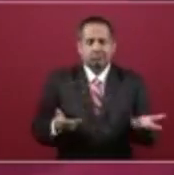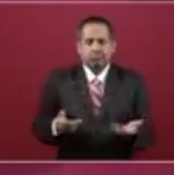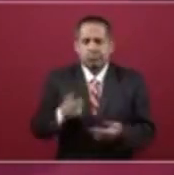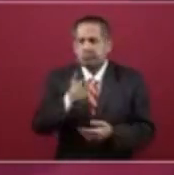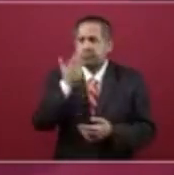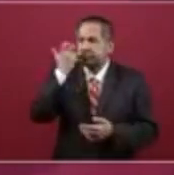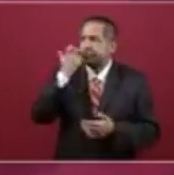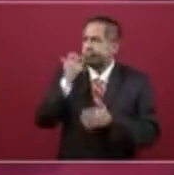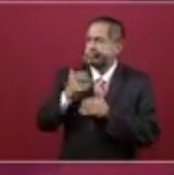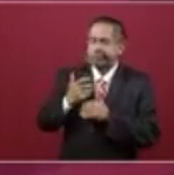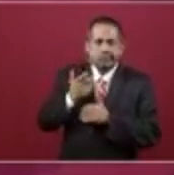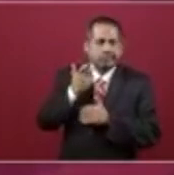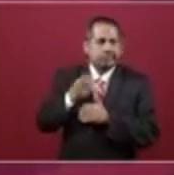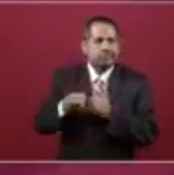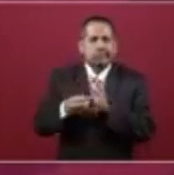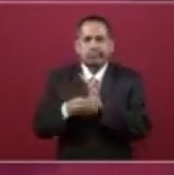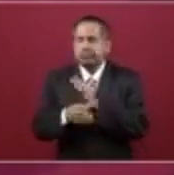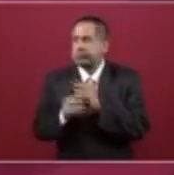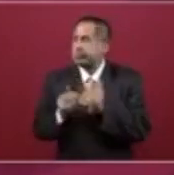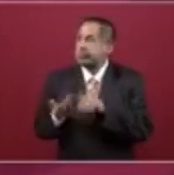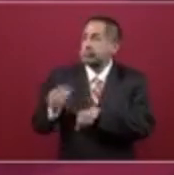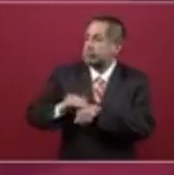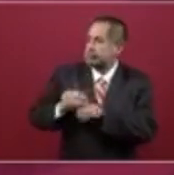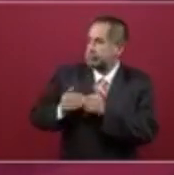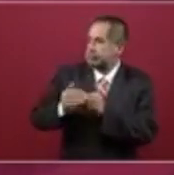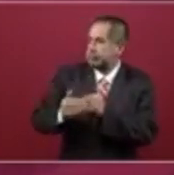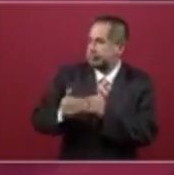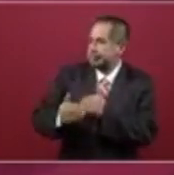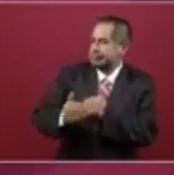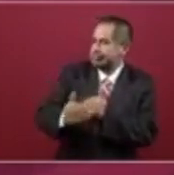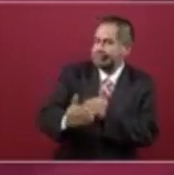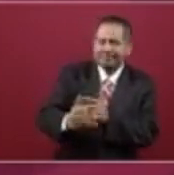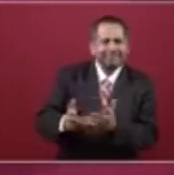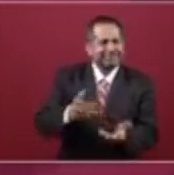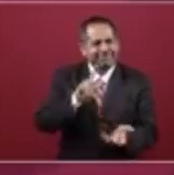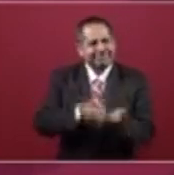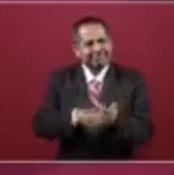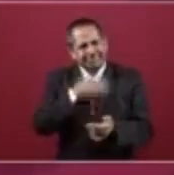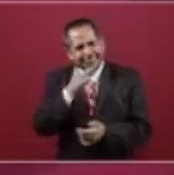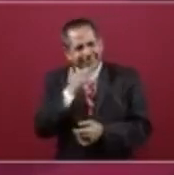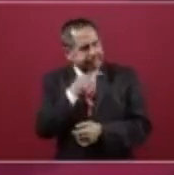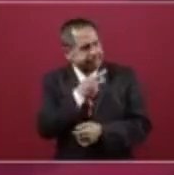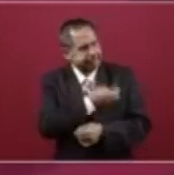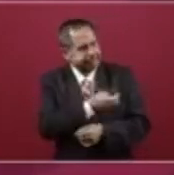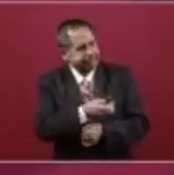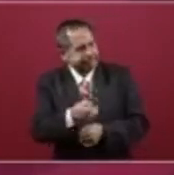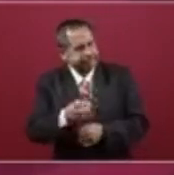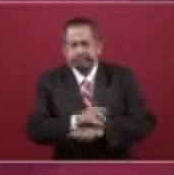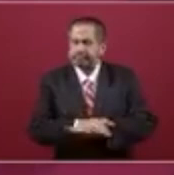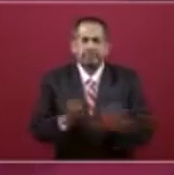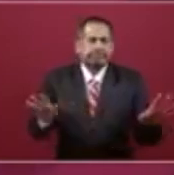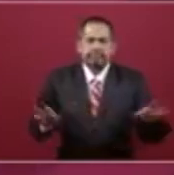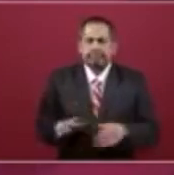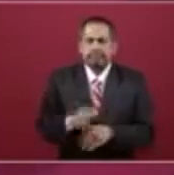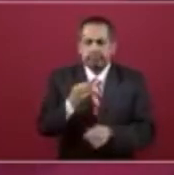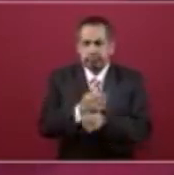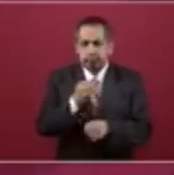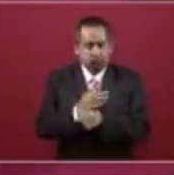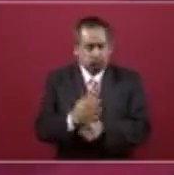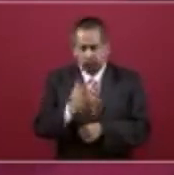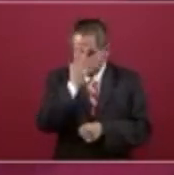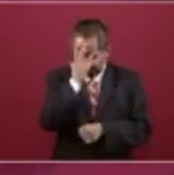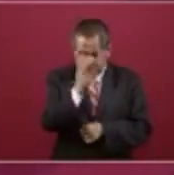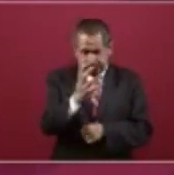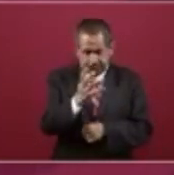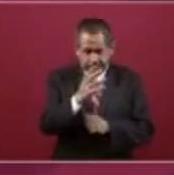estas prácticas que se habían vuelto común. Entonces, con estos antecedentes, esta es una licitación seria,